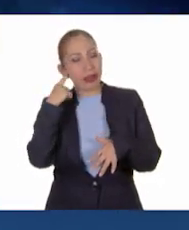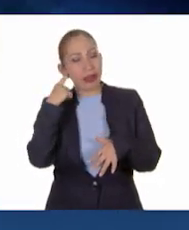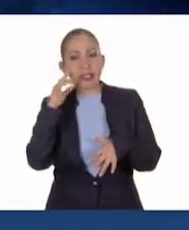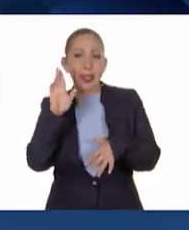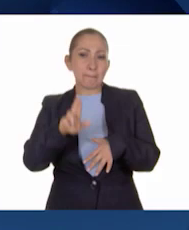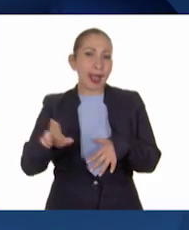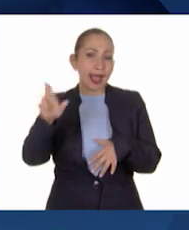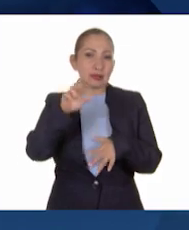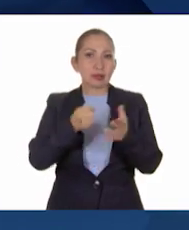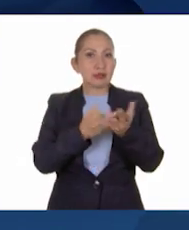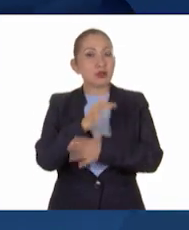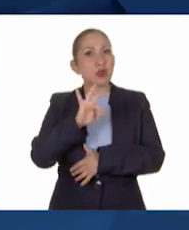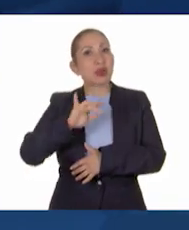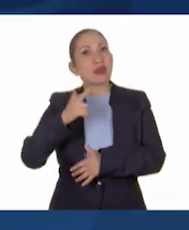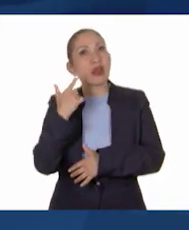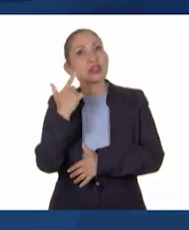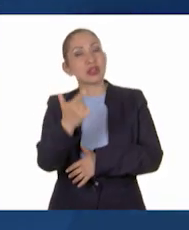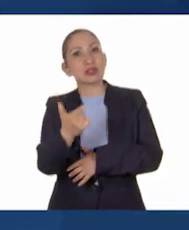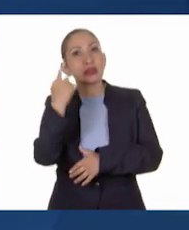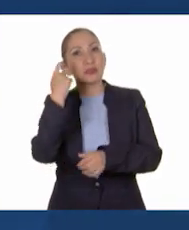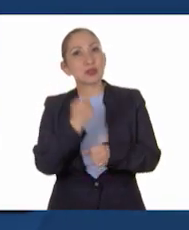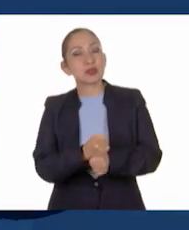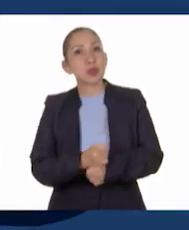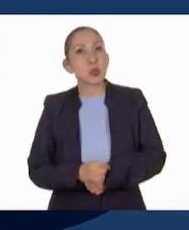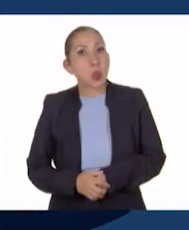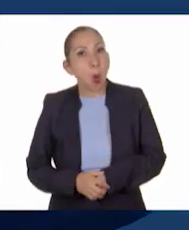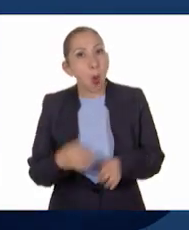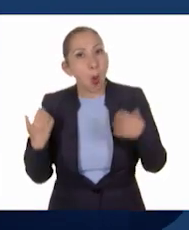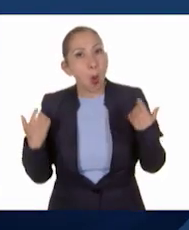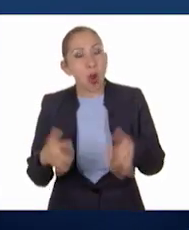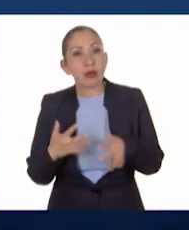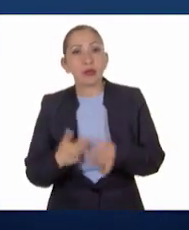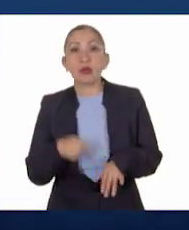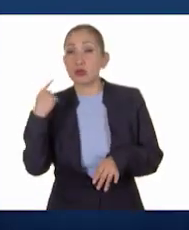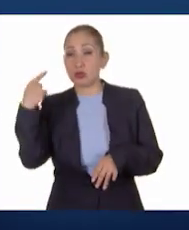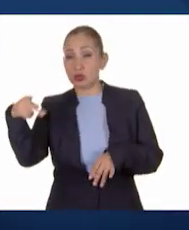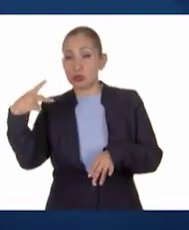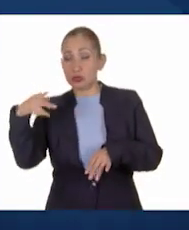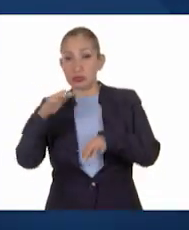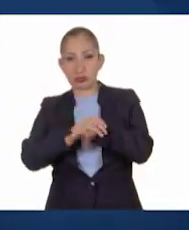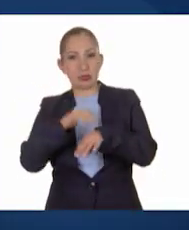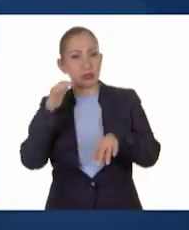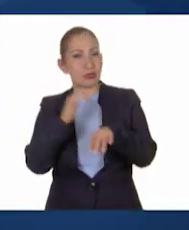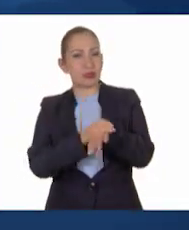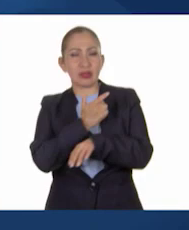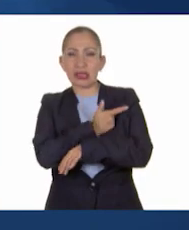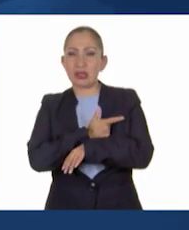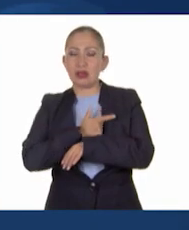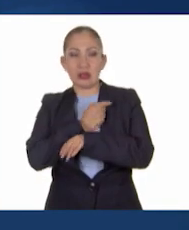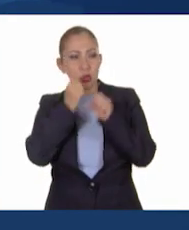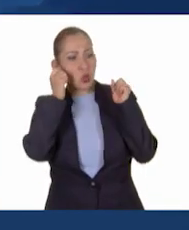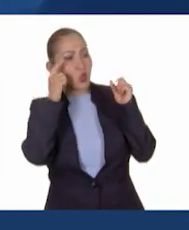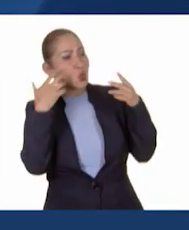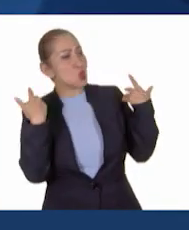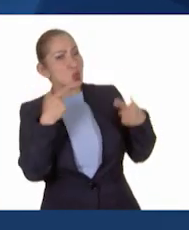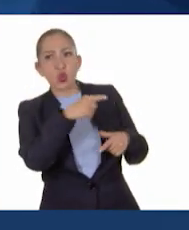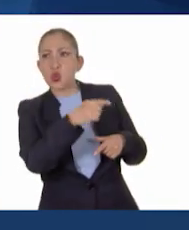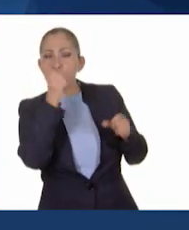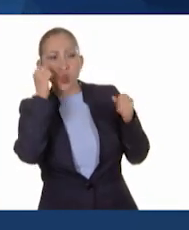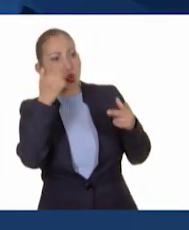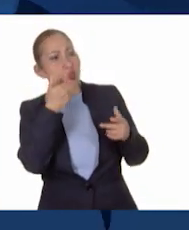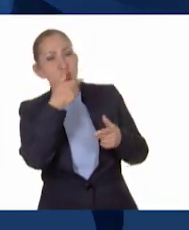el martes salía el 57 a la cabeza. Entre sus amigos gozaba de una admiración sin